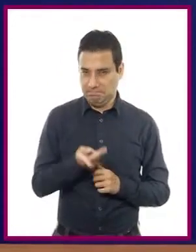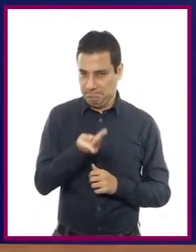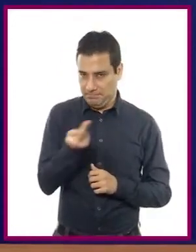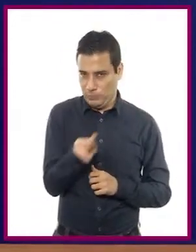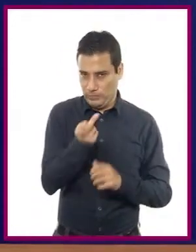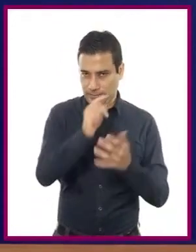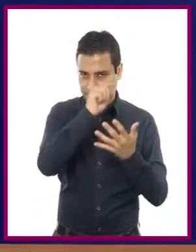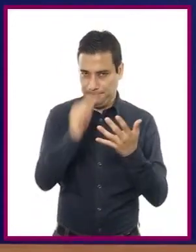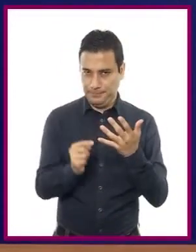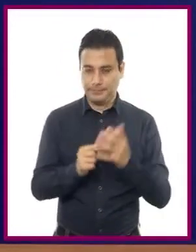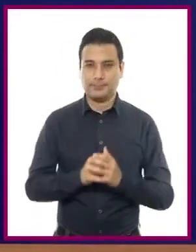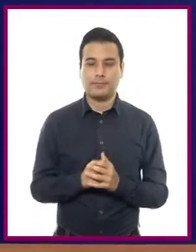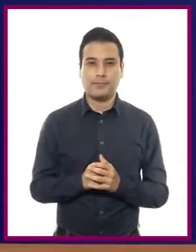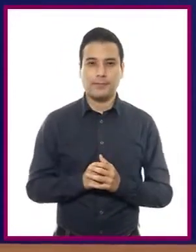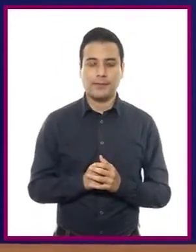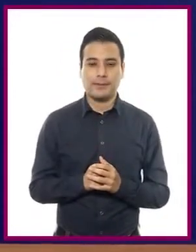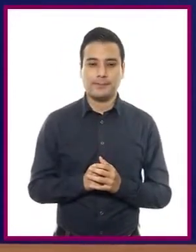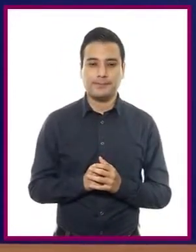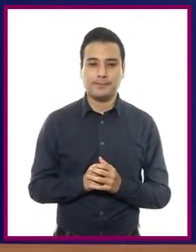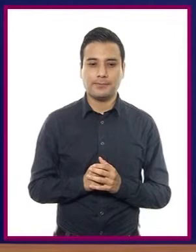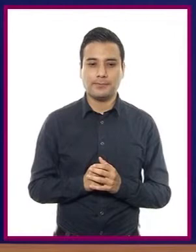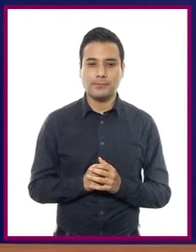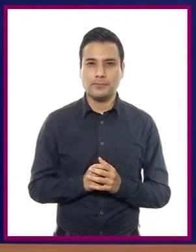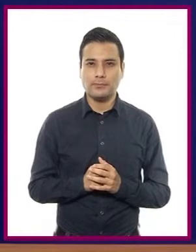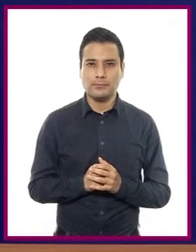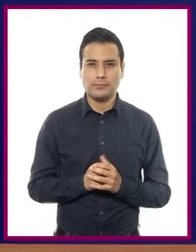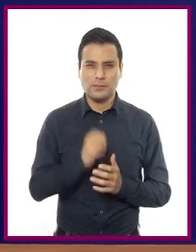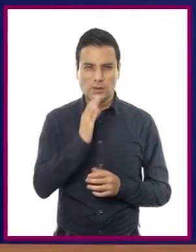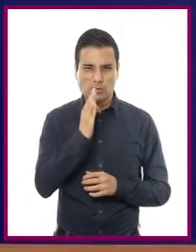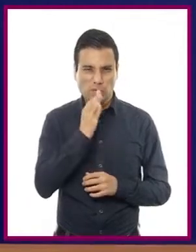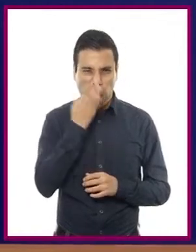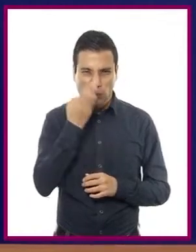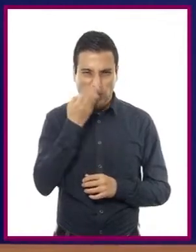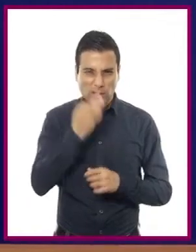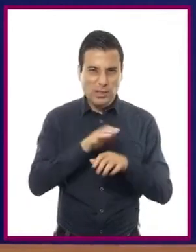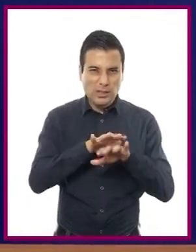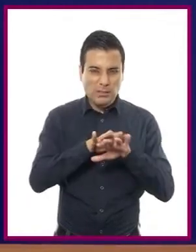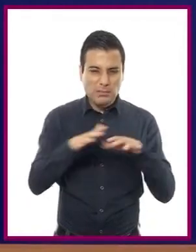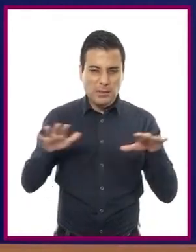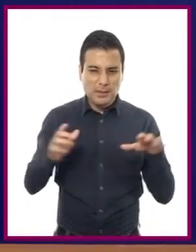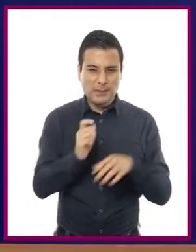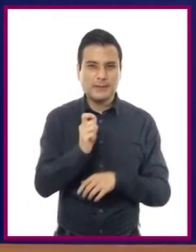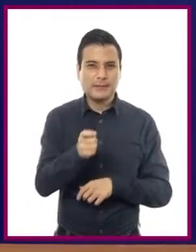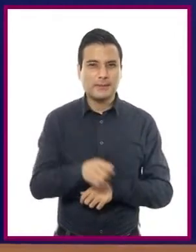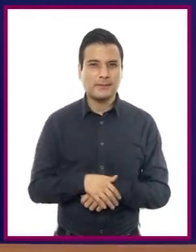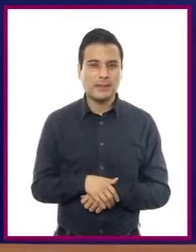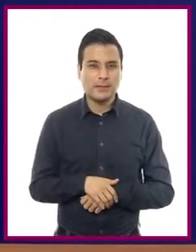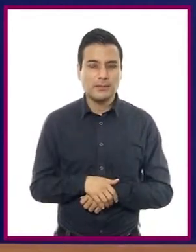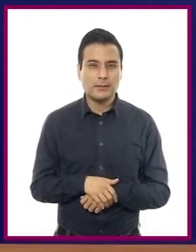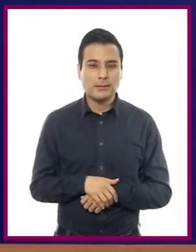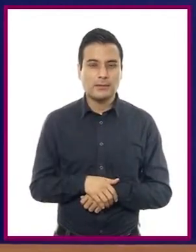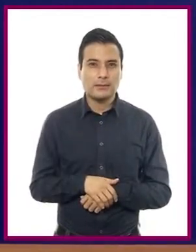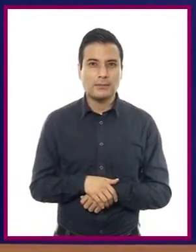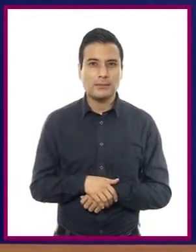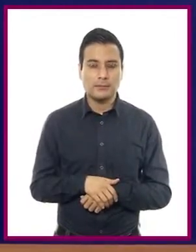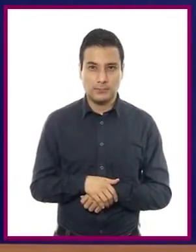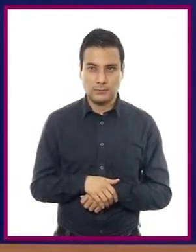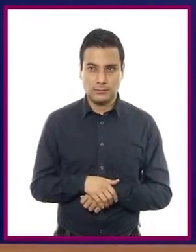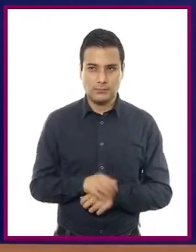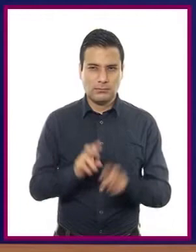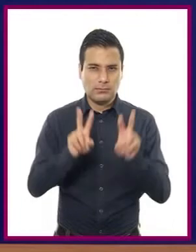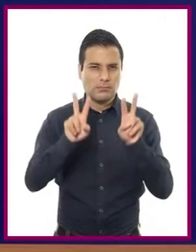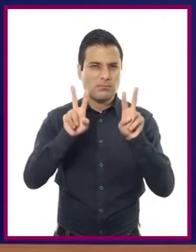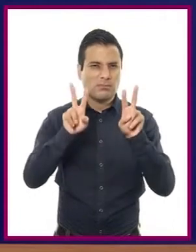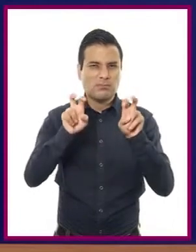siguiente. ¿A qué se refiere el autor al decir las flores del mar? ¿Pudieron identificar de qué trata